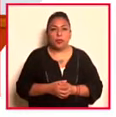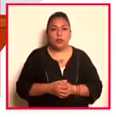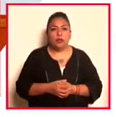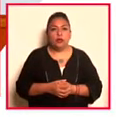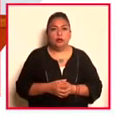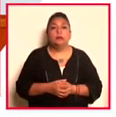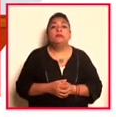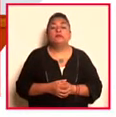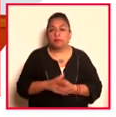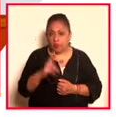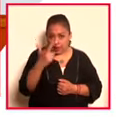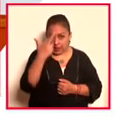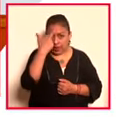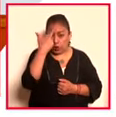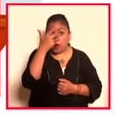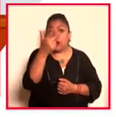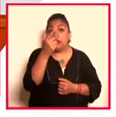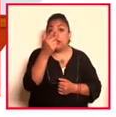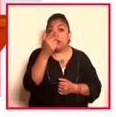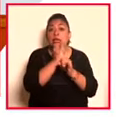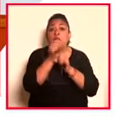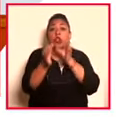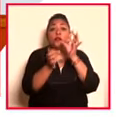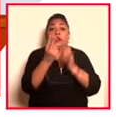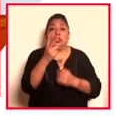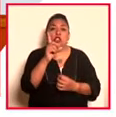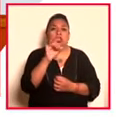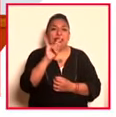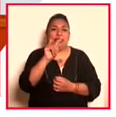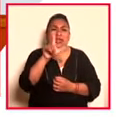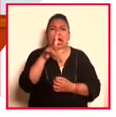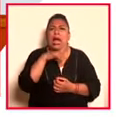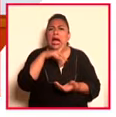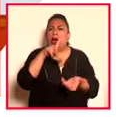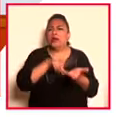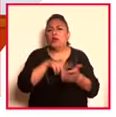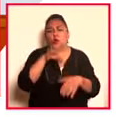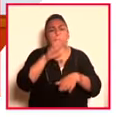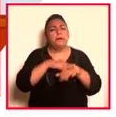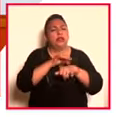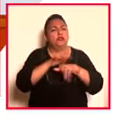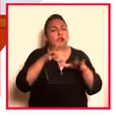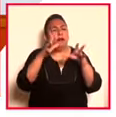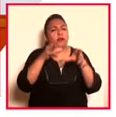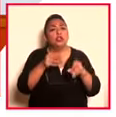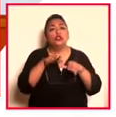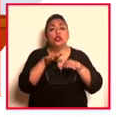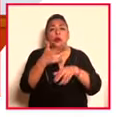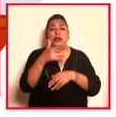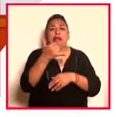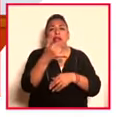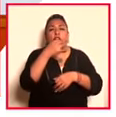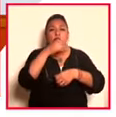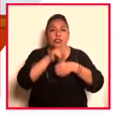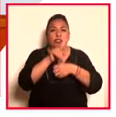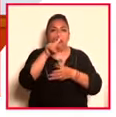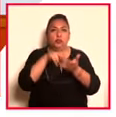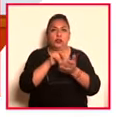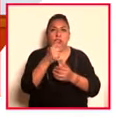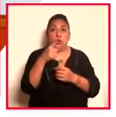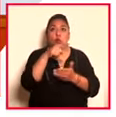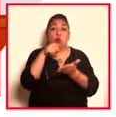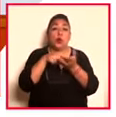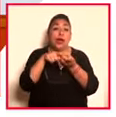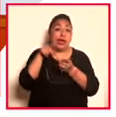Y recuerden que en la página de Noticias 22 Digital hay muchísima más información sobre el GAY Festival 2021 que se llevó a cabo en